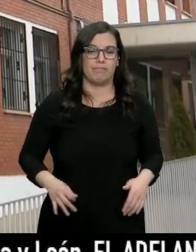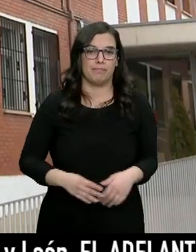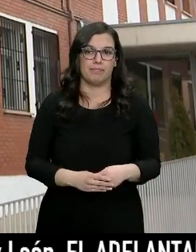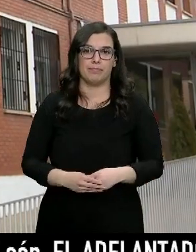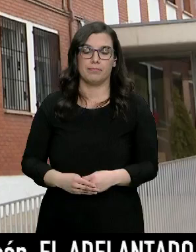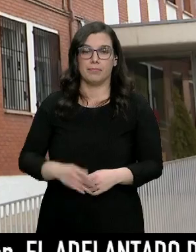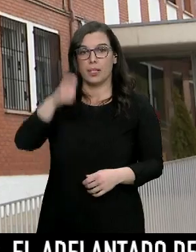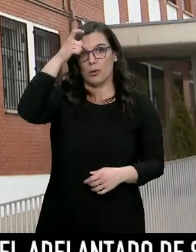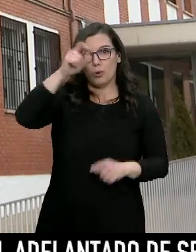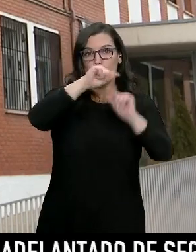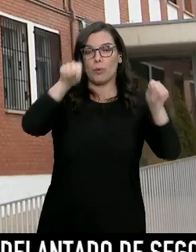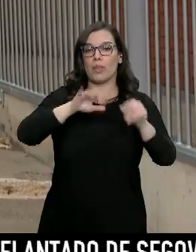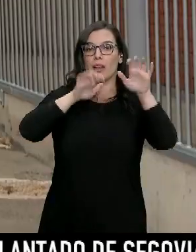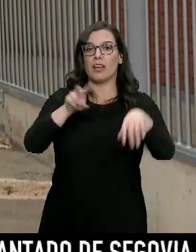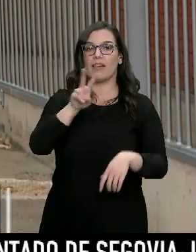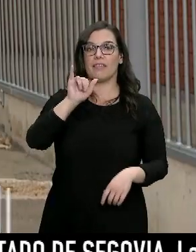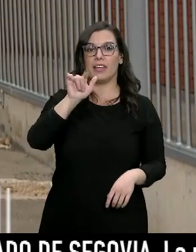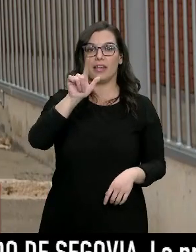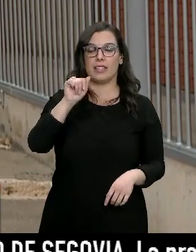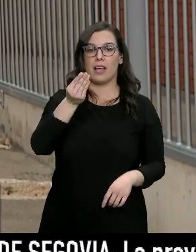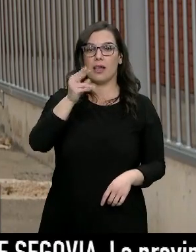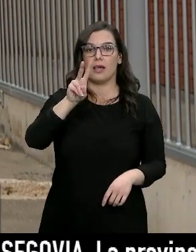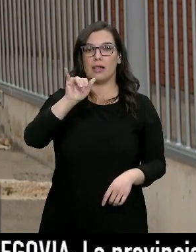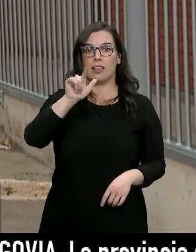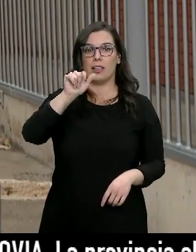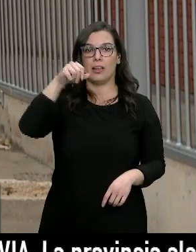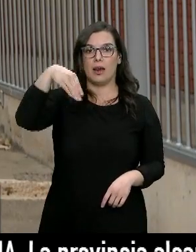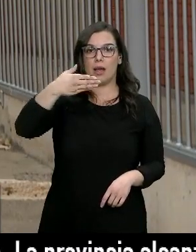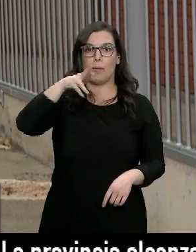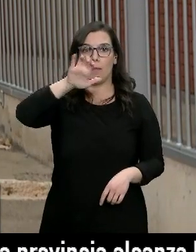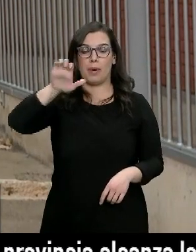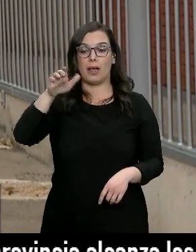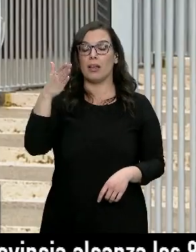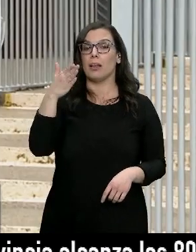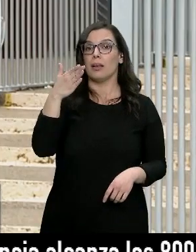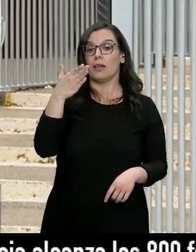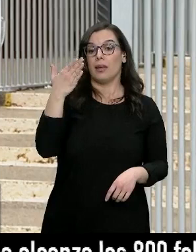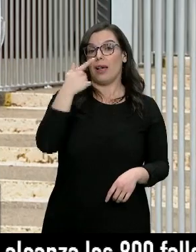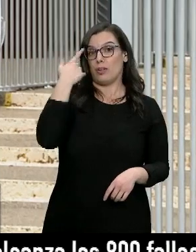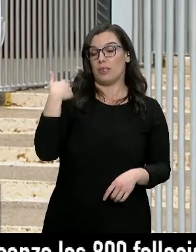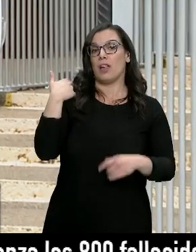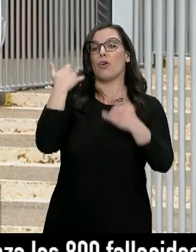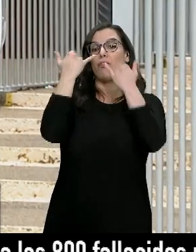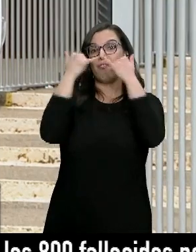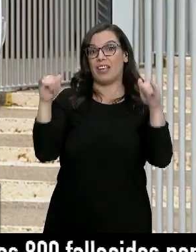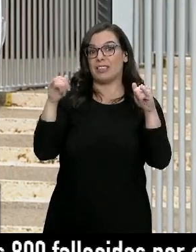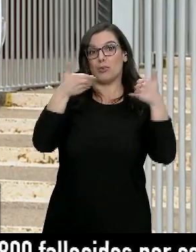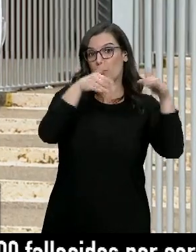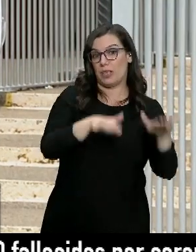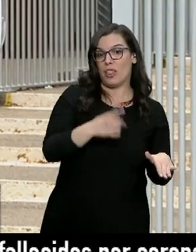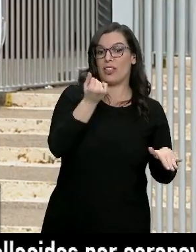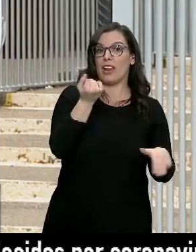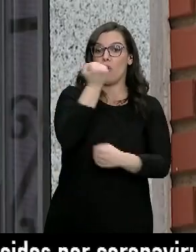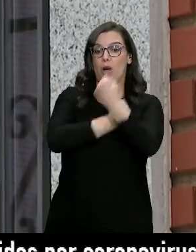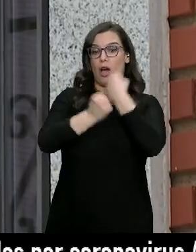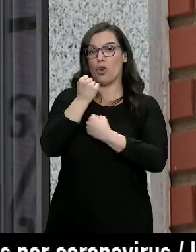El municipio leonés de Villaquilambre ha utilizado los 30.000 euros que no gastó en los festejos de los pueblos en 2020 para